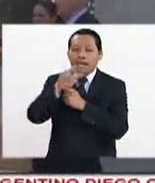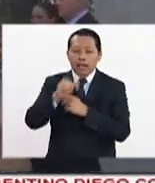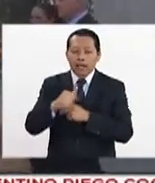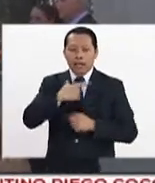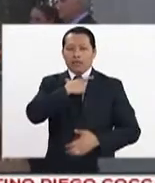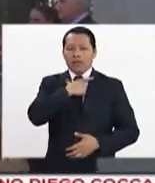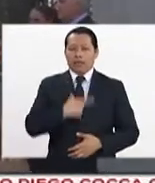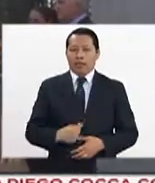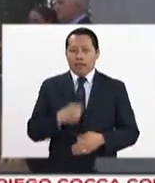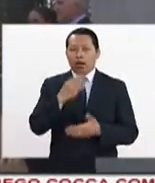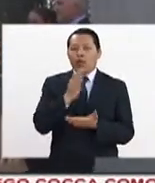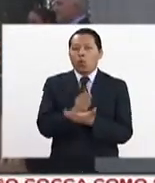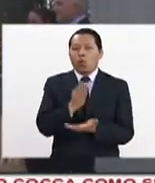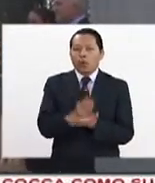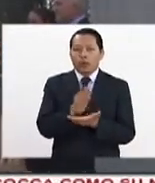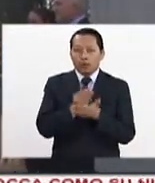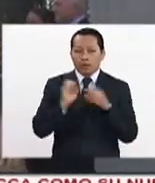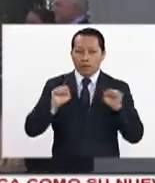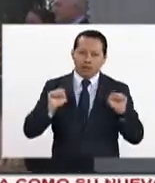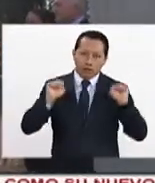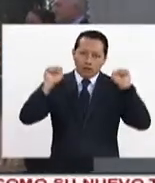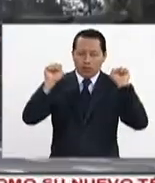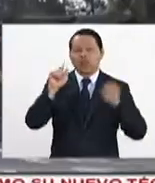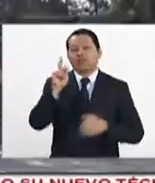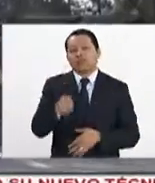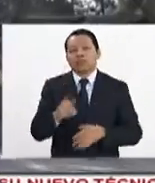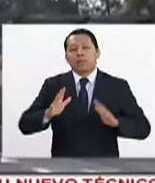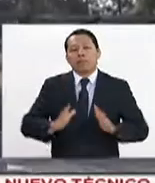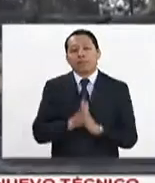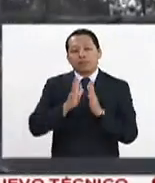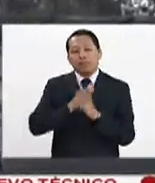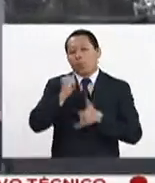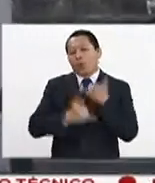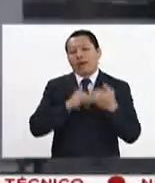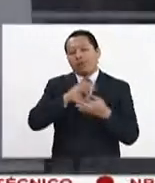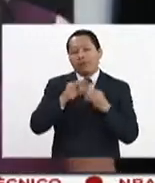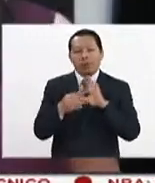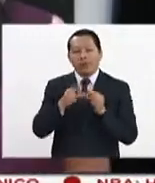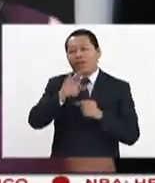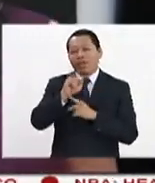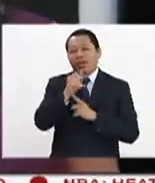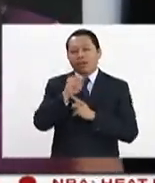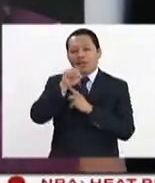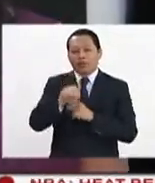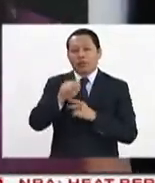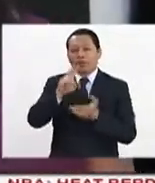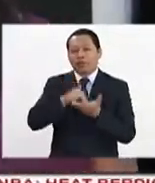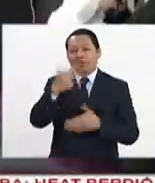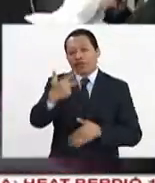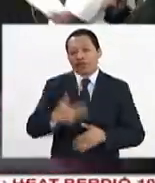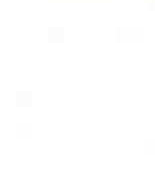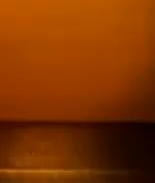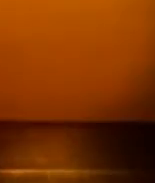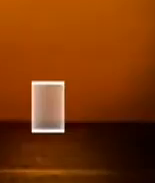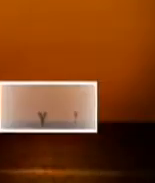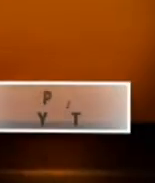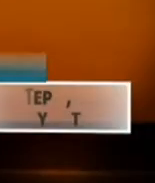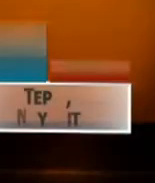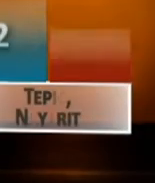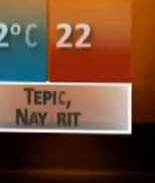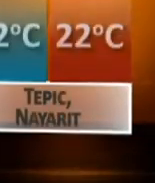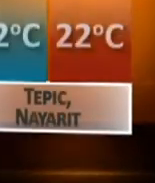la medalla de bronce en halterofilia por su participación en los Juegos Olímpicos de Beijing 2008.